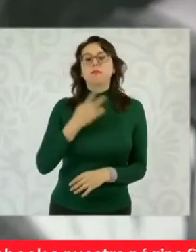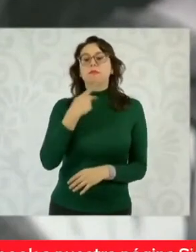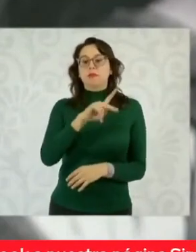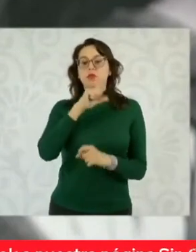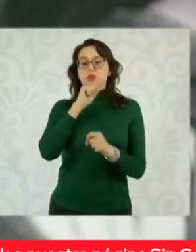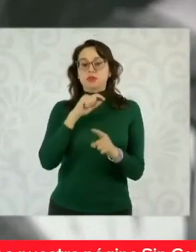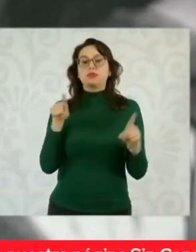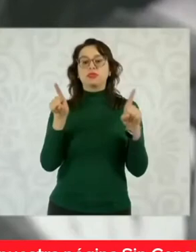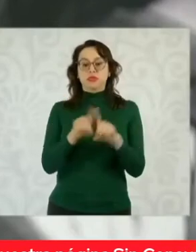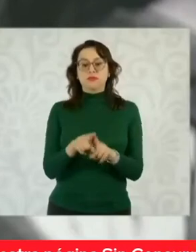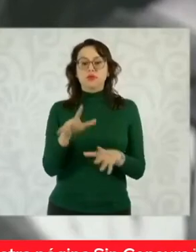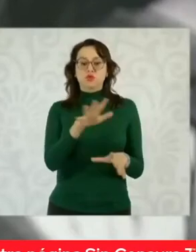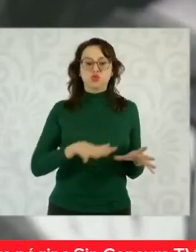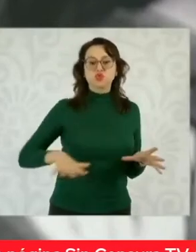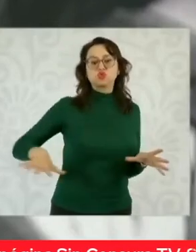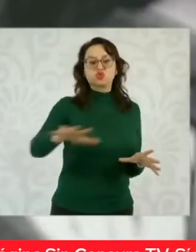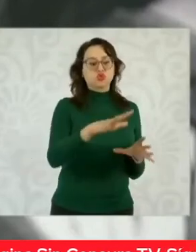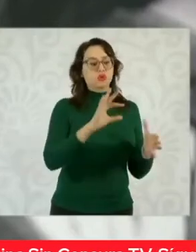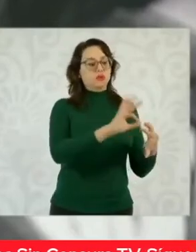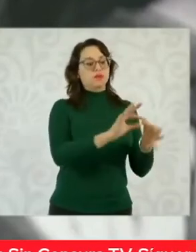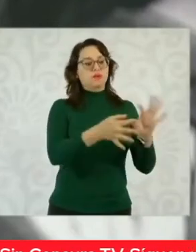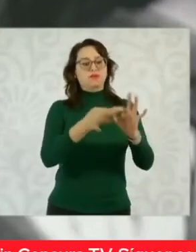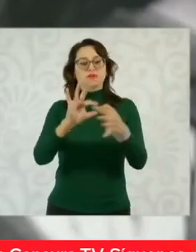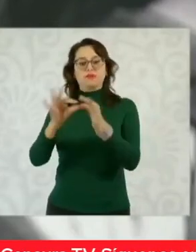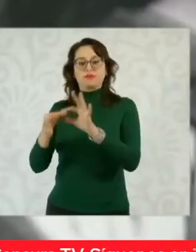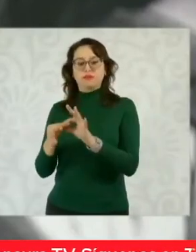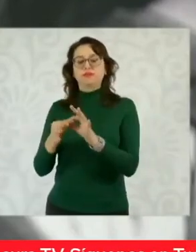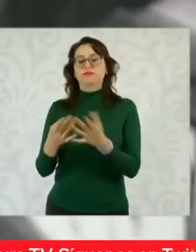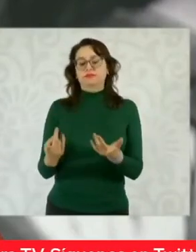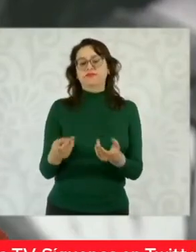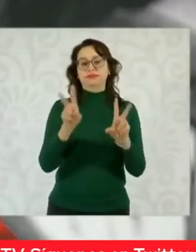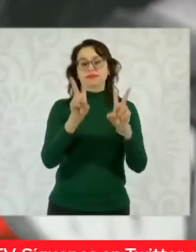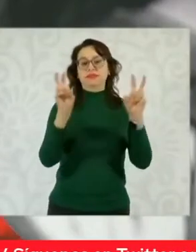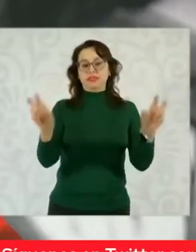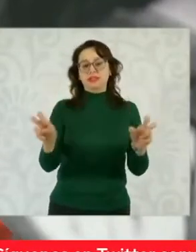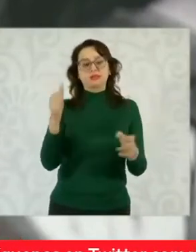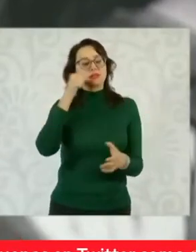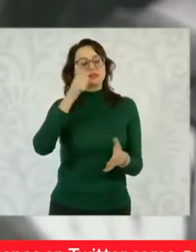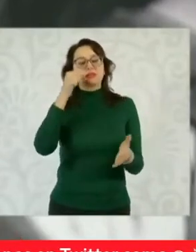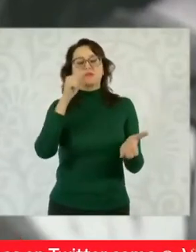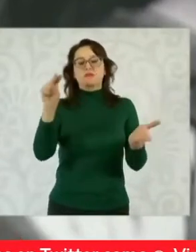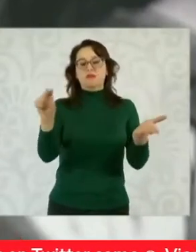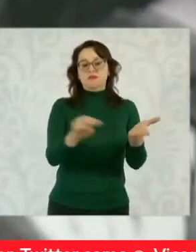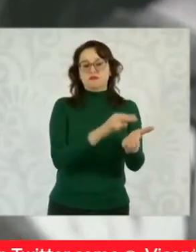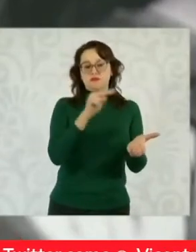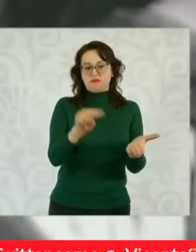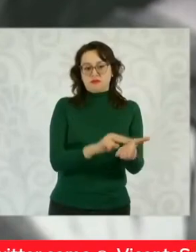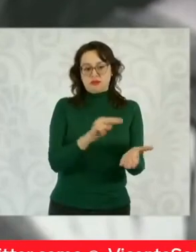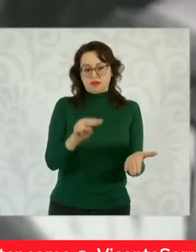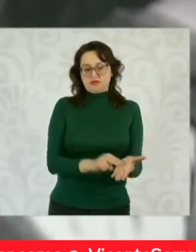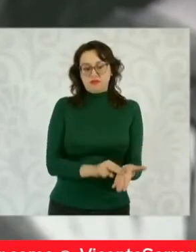dimensión afectiva de lo social que se sintetiza en el poderoso lema con el que solía firmar las notas a